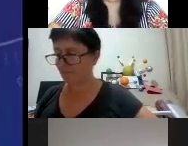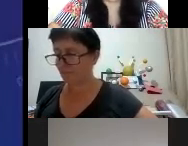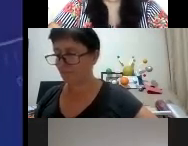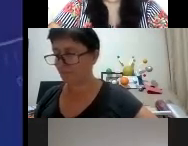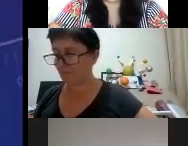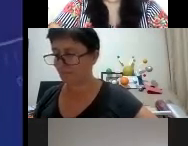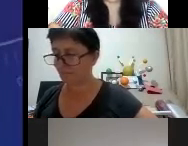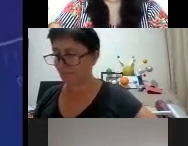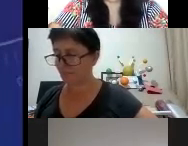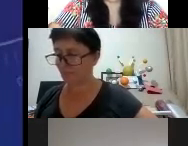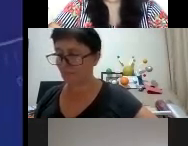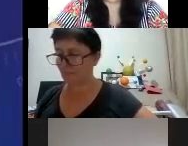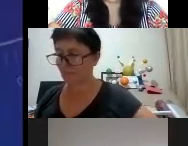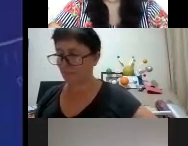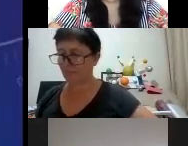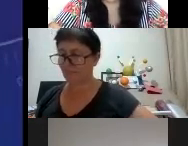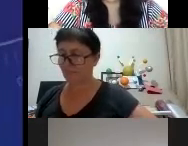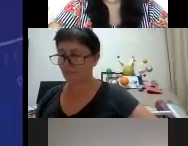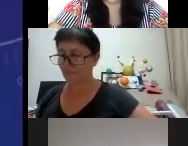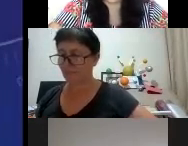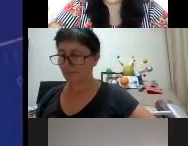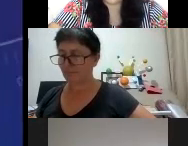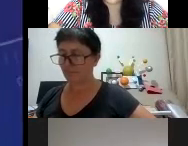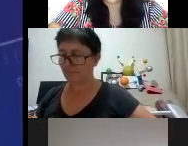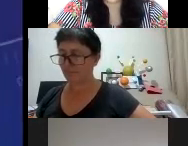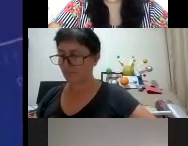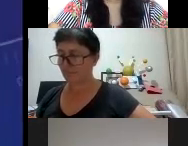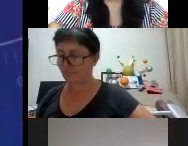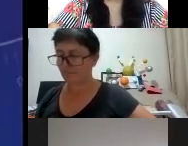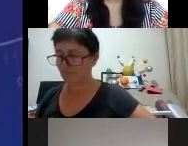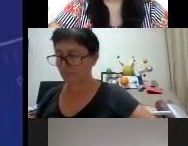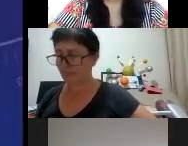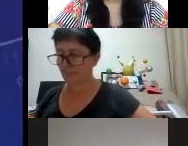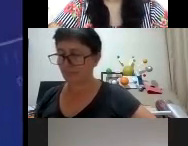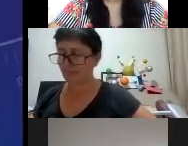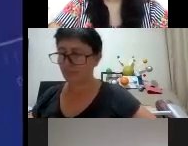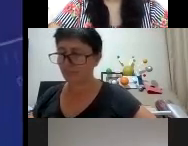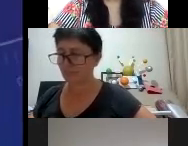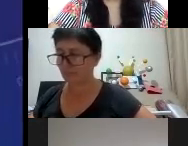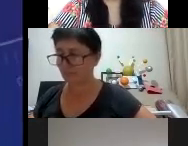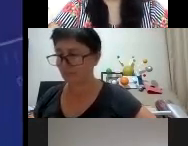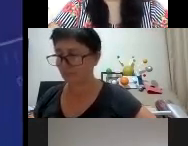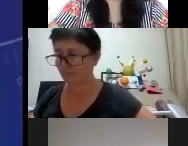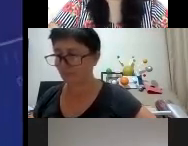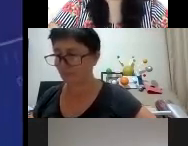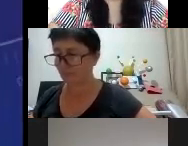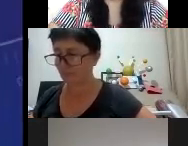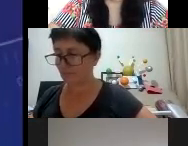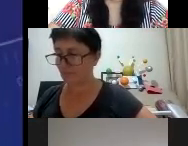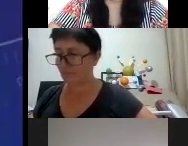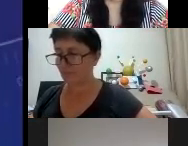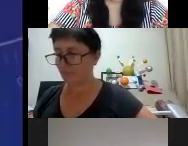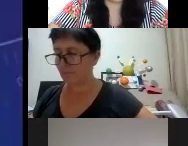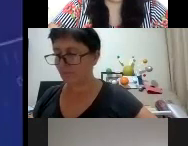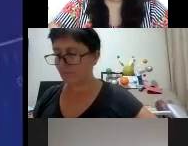ayudar a movilizar, eliminar secreciones, provocar expectoración, educar al paciente y la familia. Materiales, una almohada, toallas, bolsa de desecho, registro